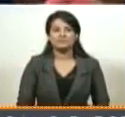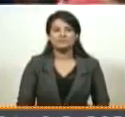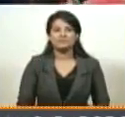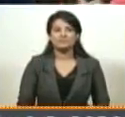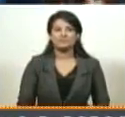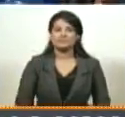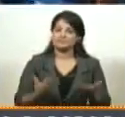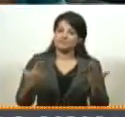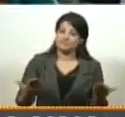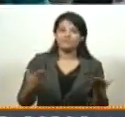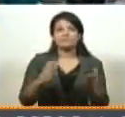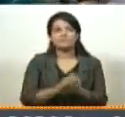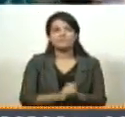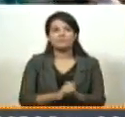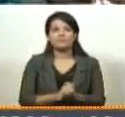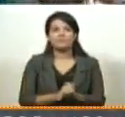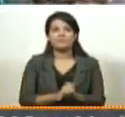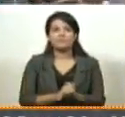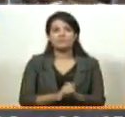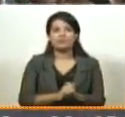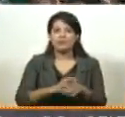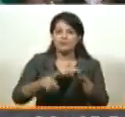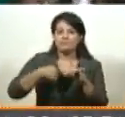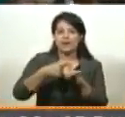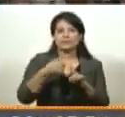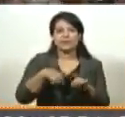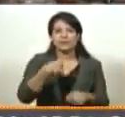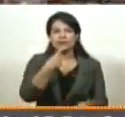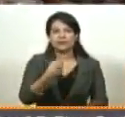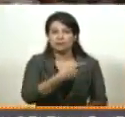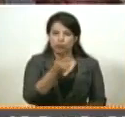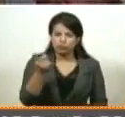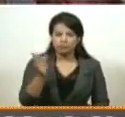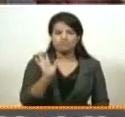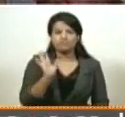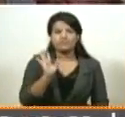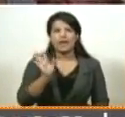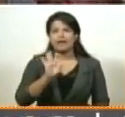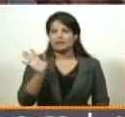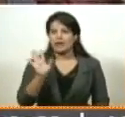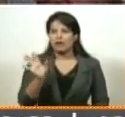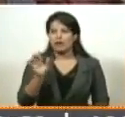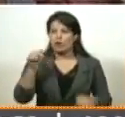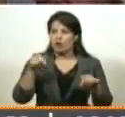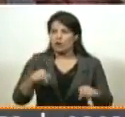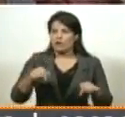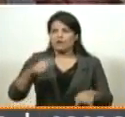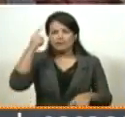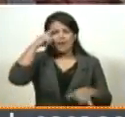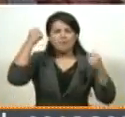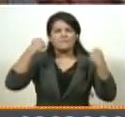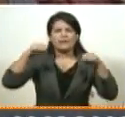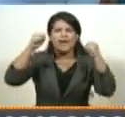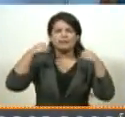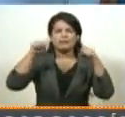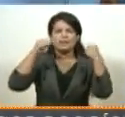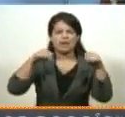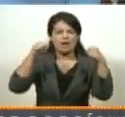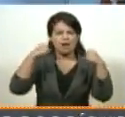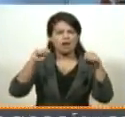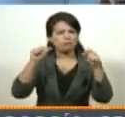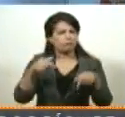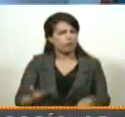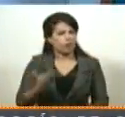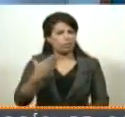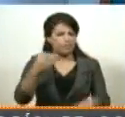En este sentido, quiero también decir, estamos haciendo, es un día de simulacro que es muy importante